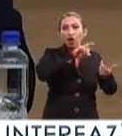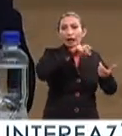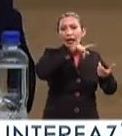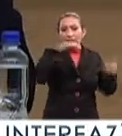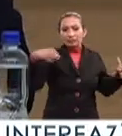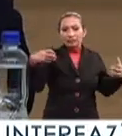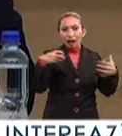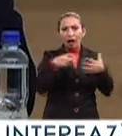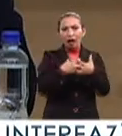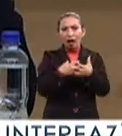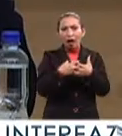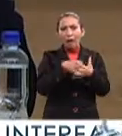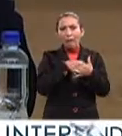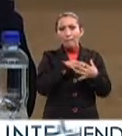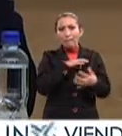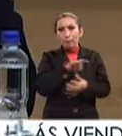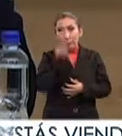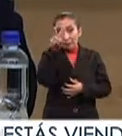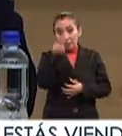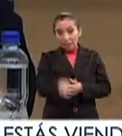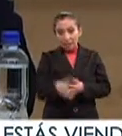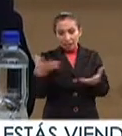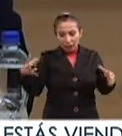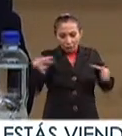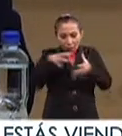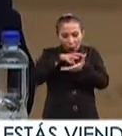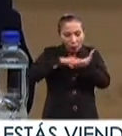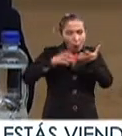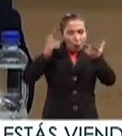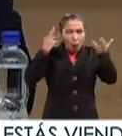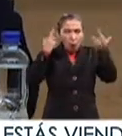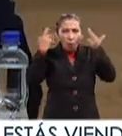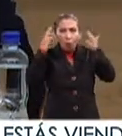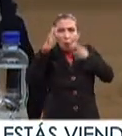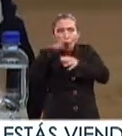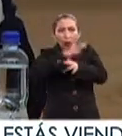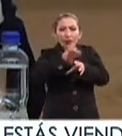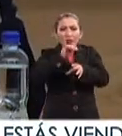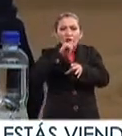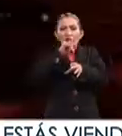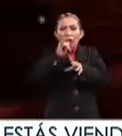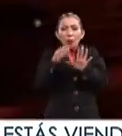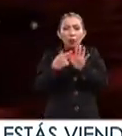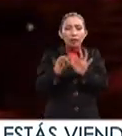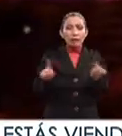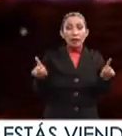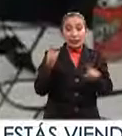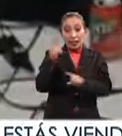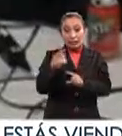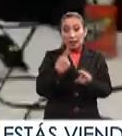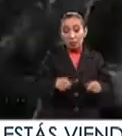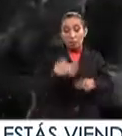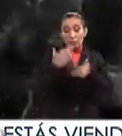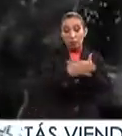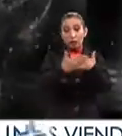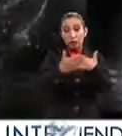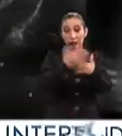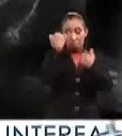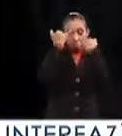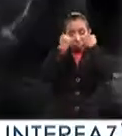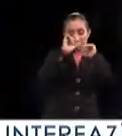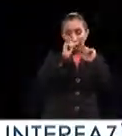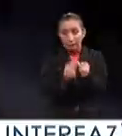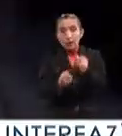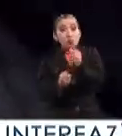y se puede realmente crear un simbolismo, se puede crear una huella. Este concierto es un producto